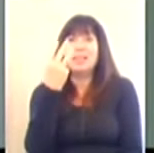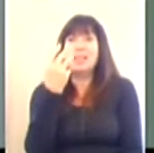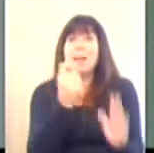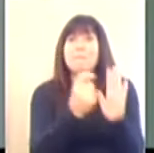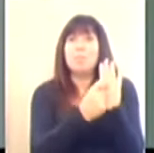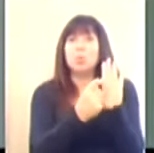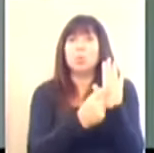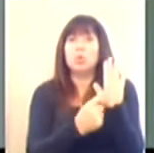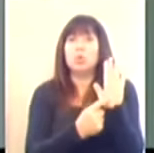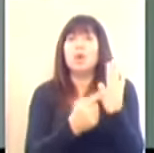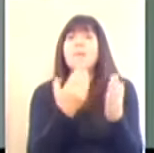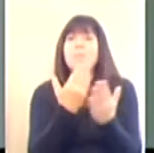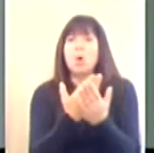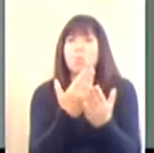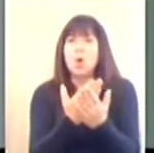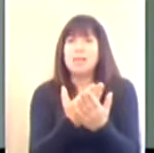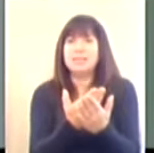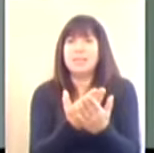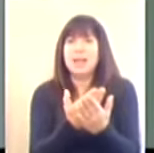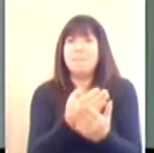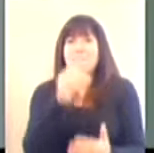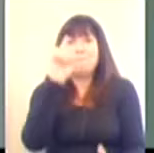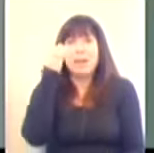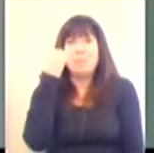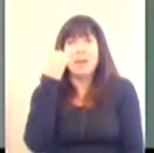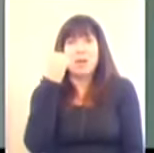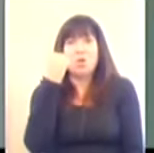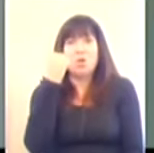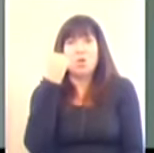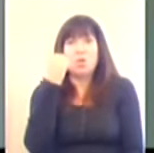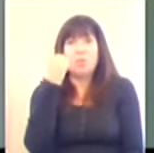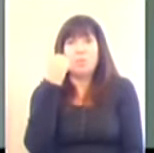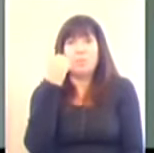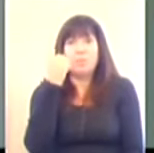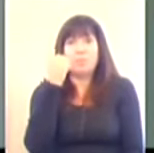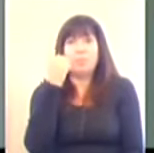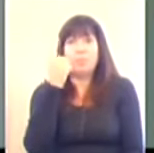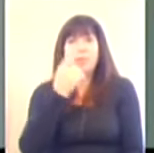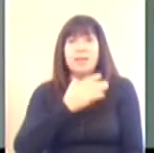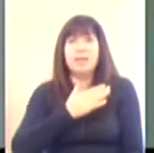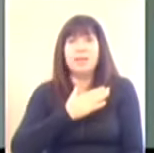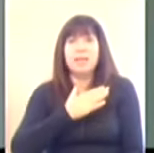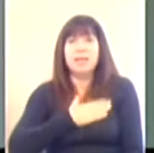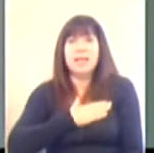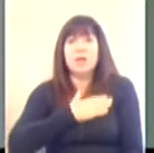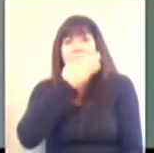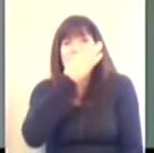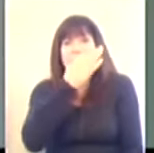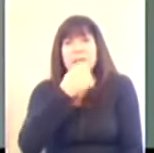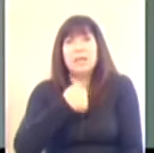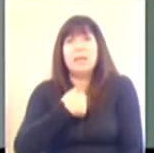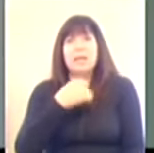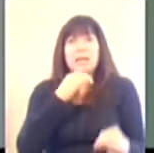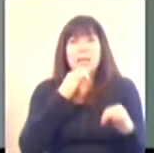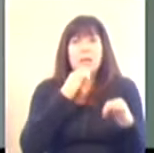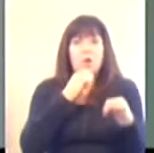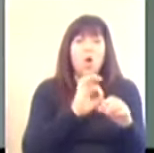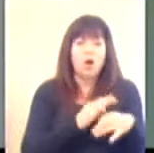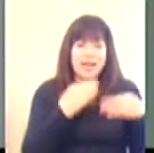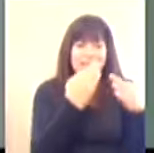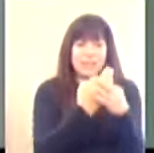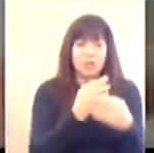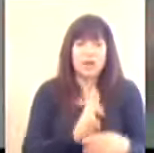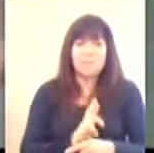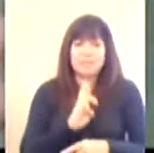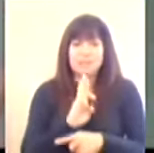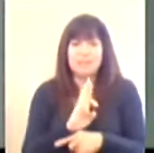pero el primero es una infidencia desde Techo, la organización que me toca representar, bueno, hoy día